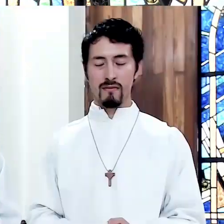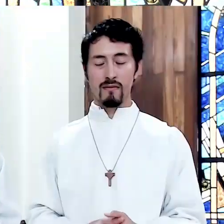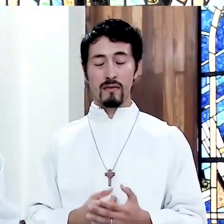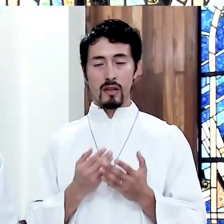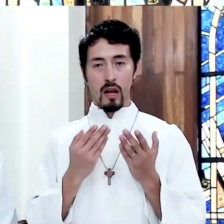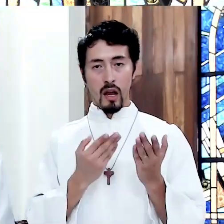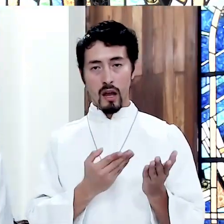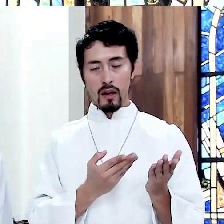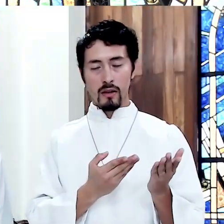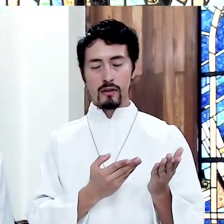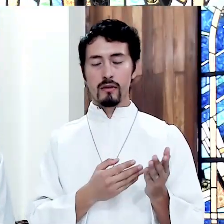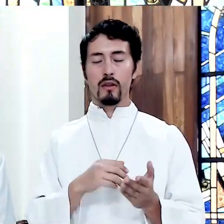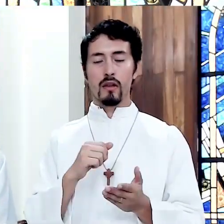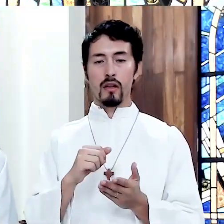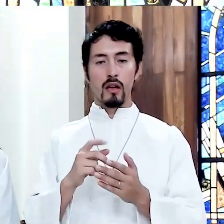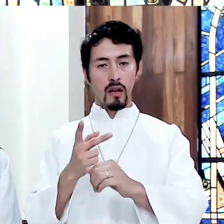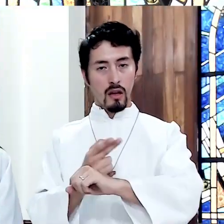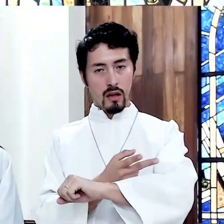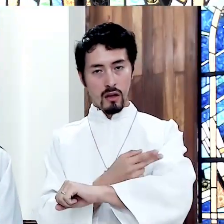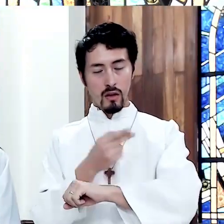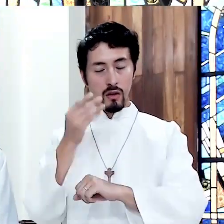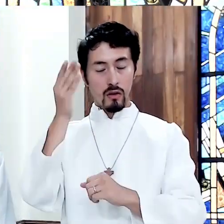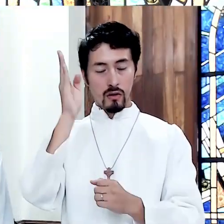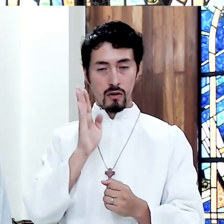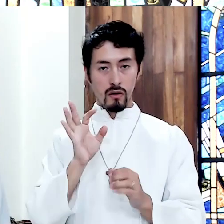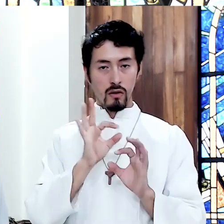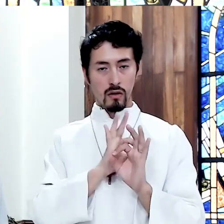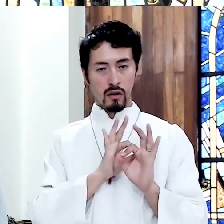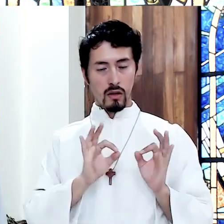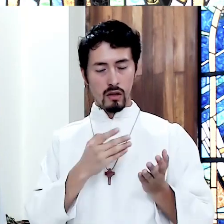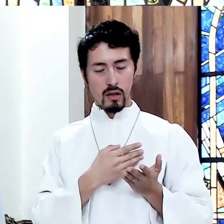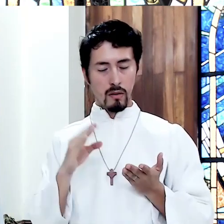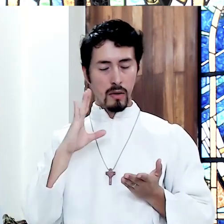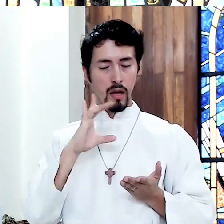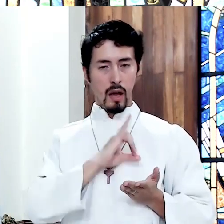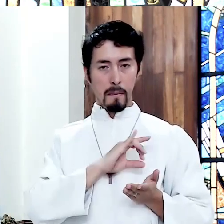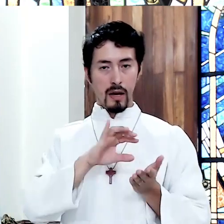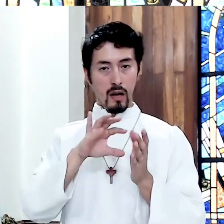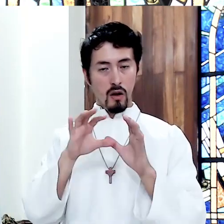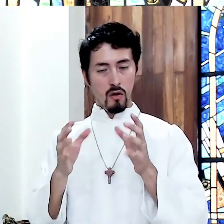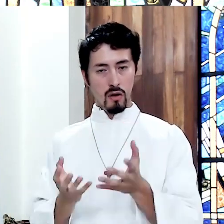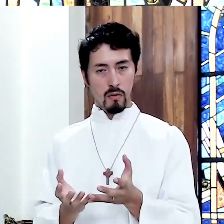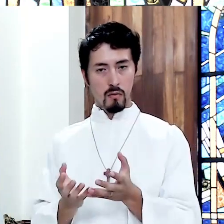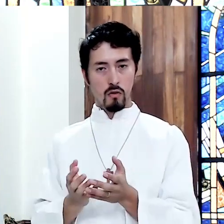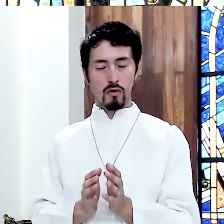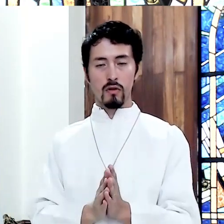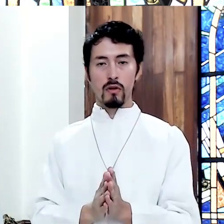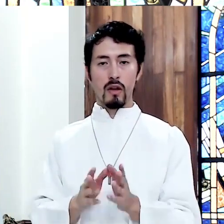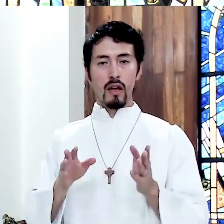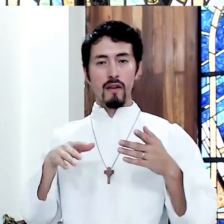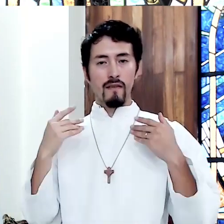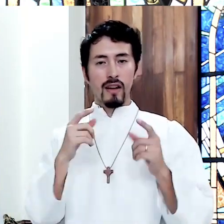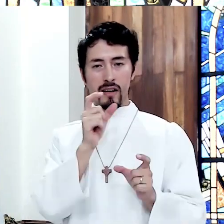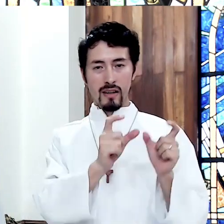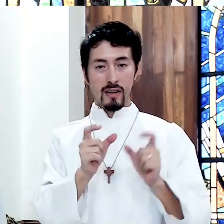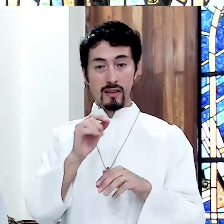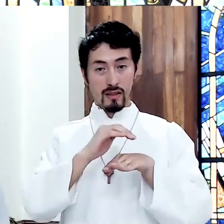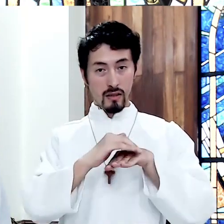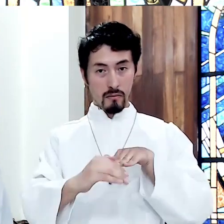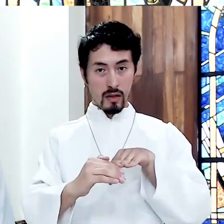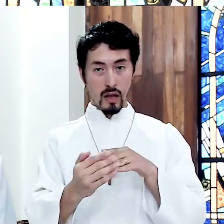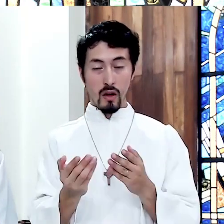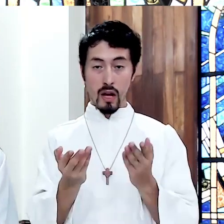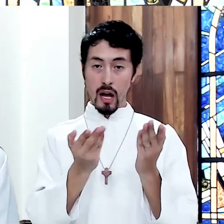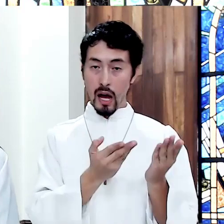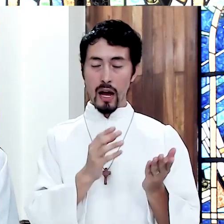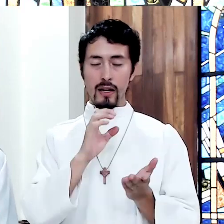Este es el Cordero de Dios, que quita el pecado del mundo. Dichosos los llamados a este